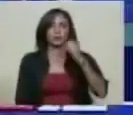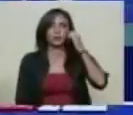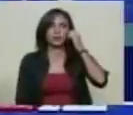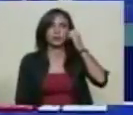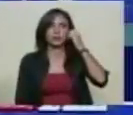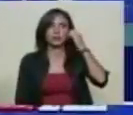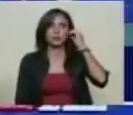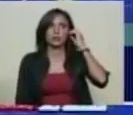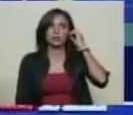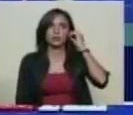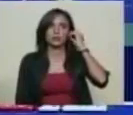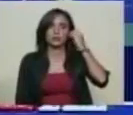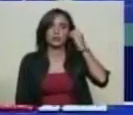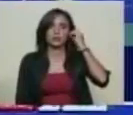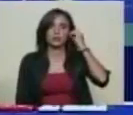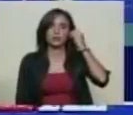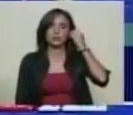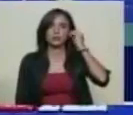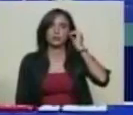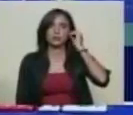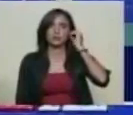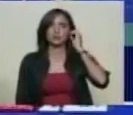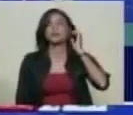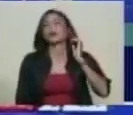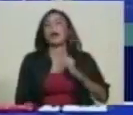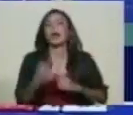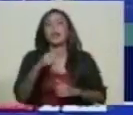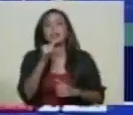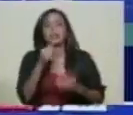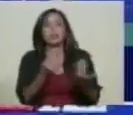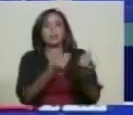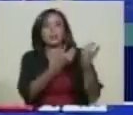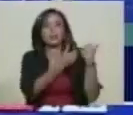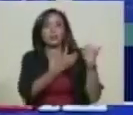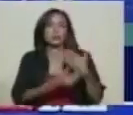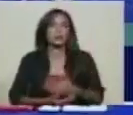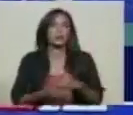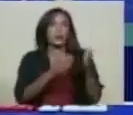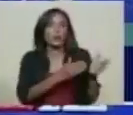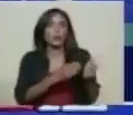Miembro de la dirección y encargado de organización.